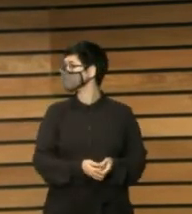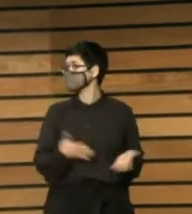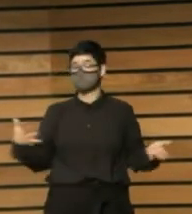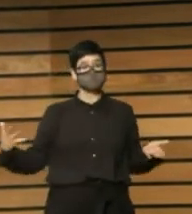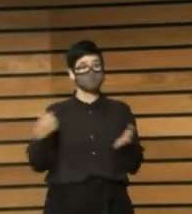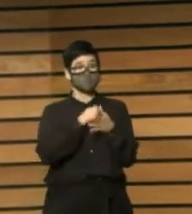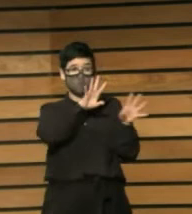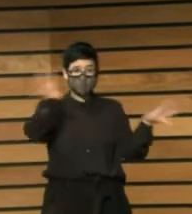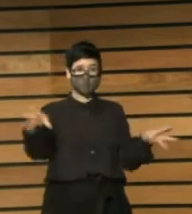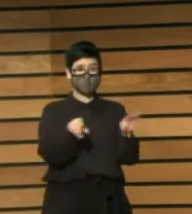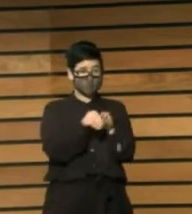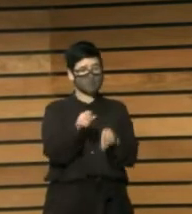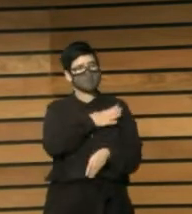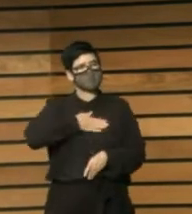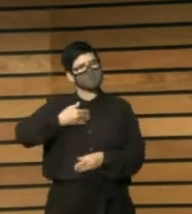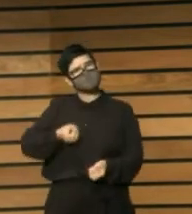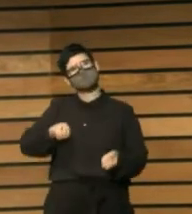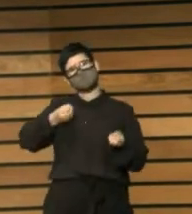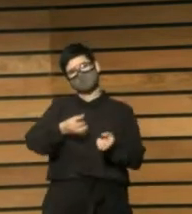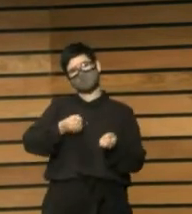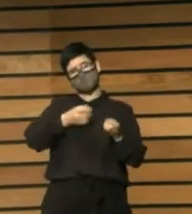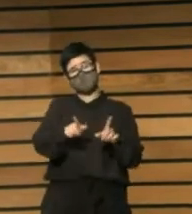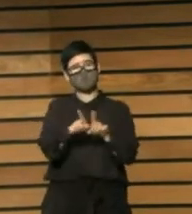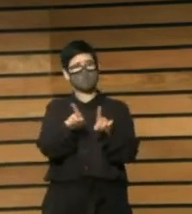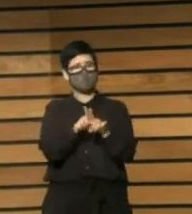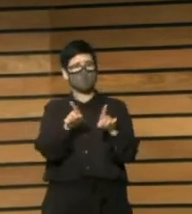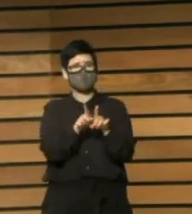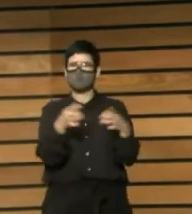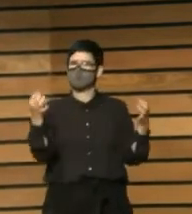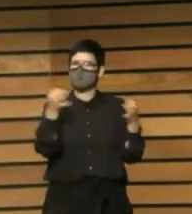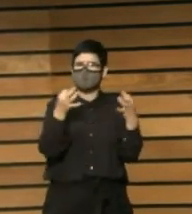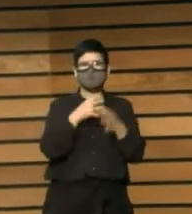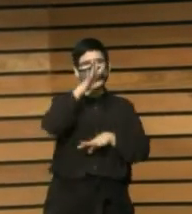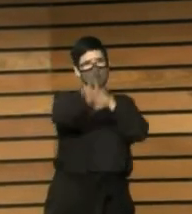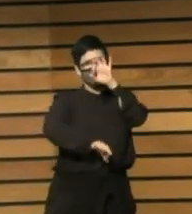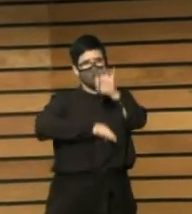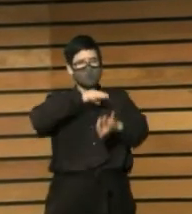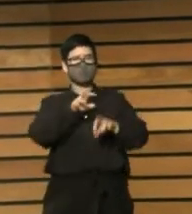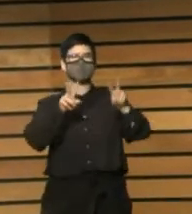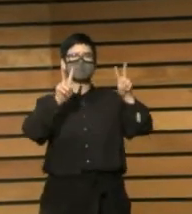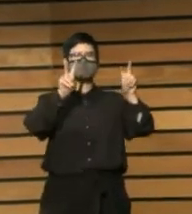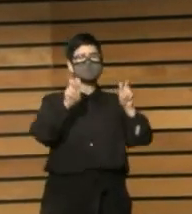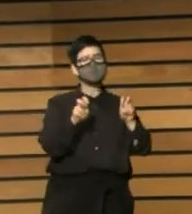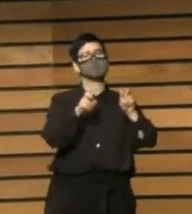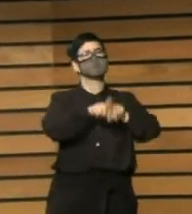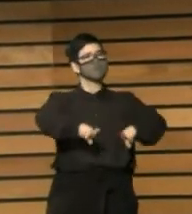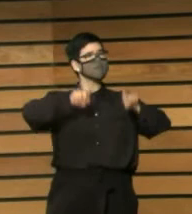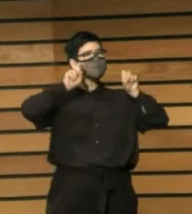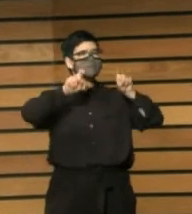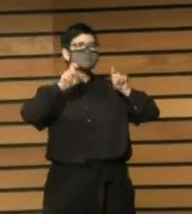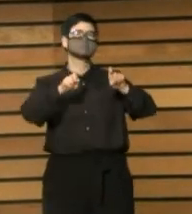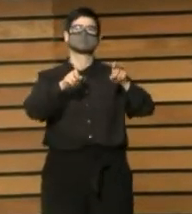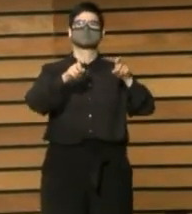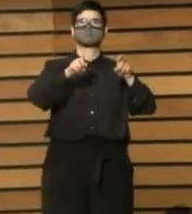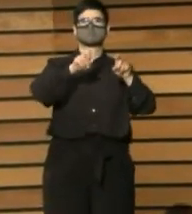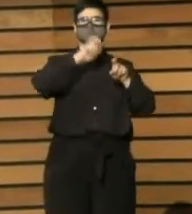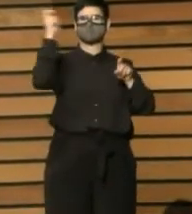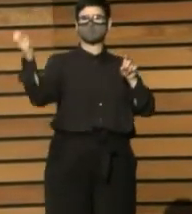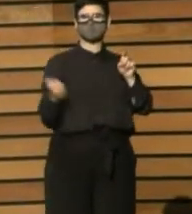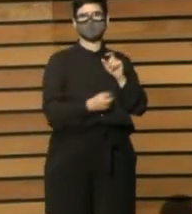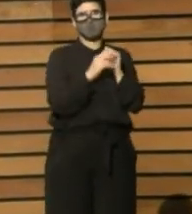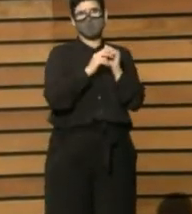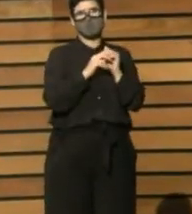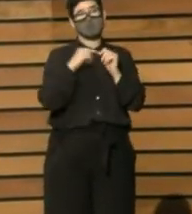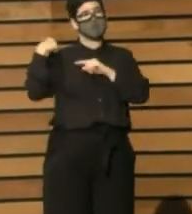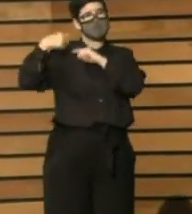por supuesto, debemos organizar todo el tema de la alfabetización multidireccional, tanto